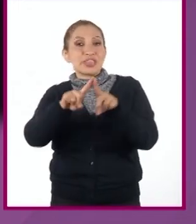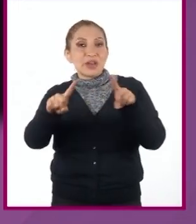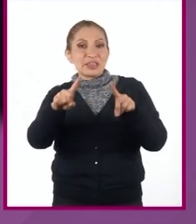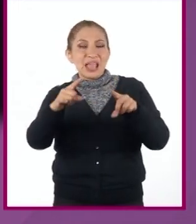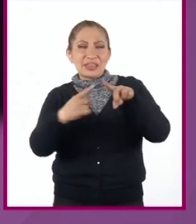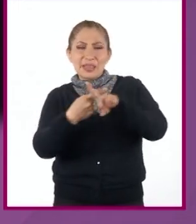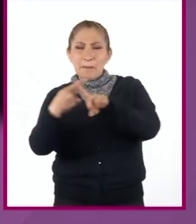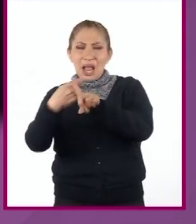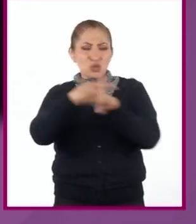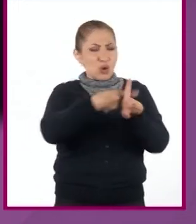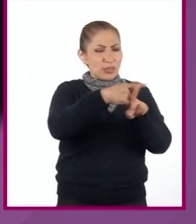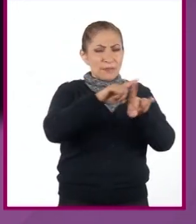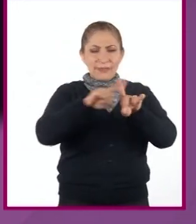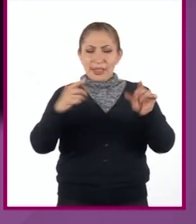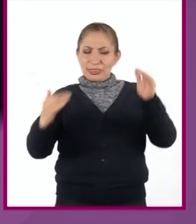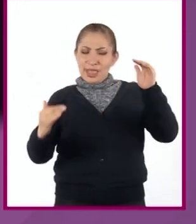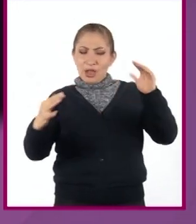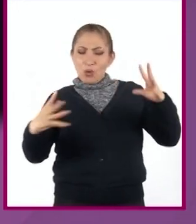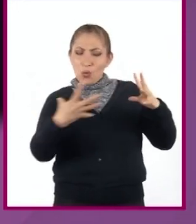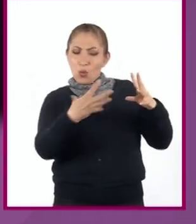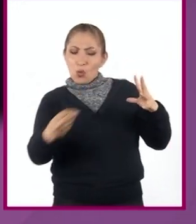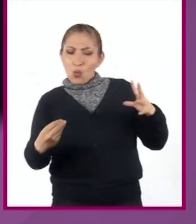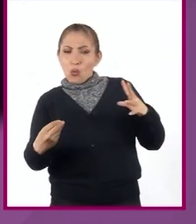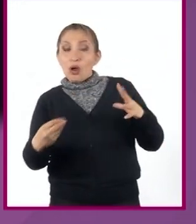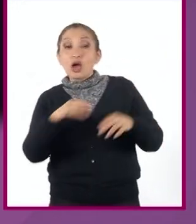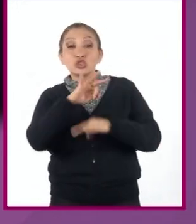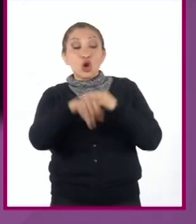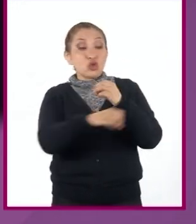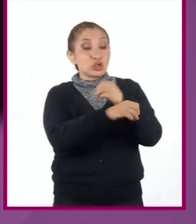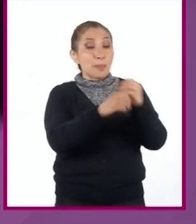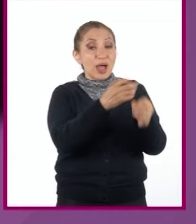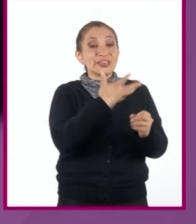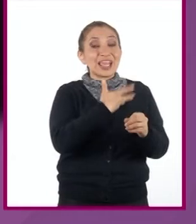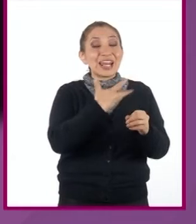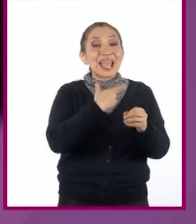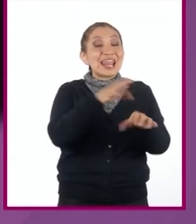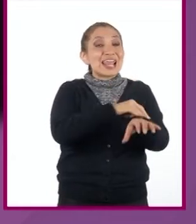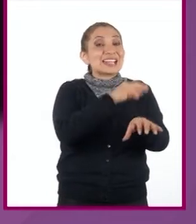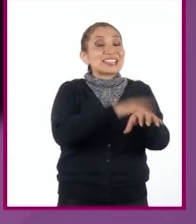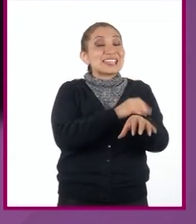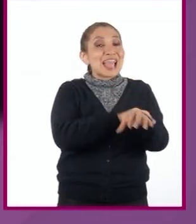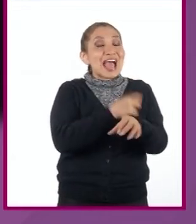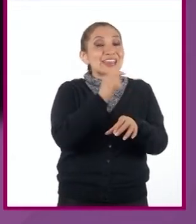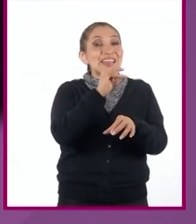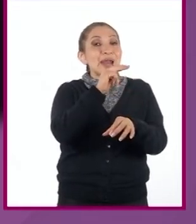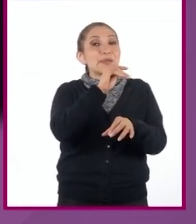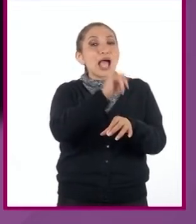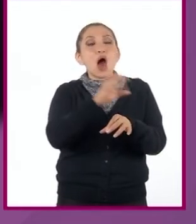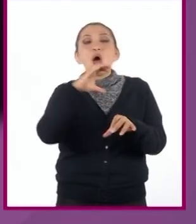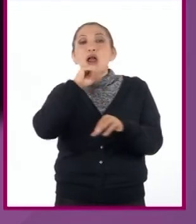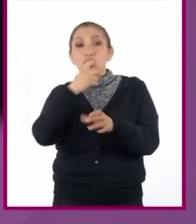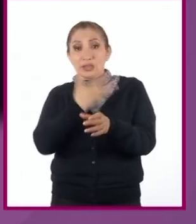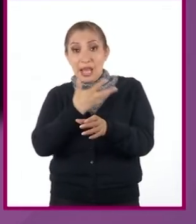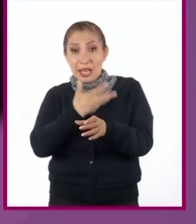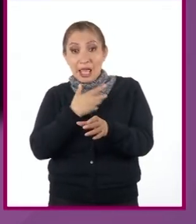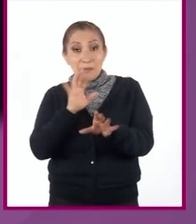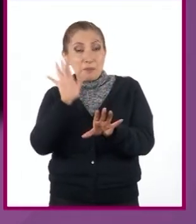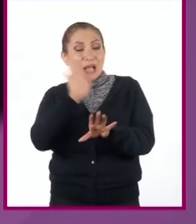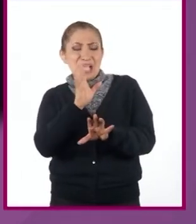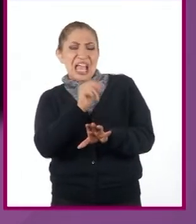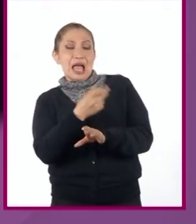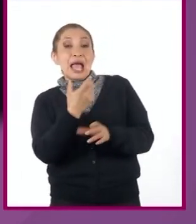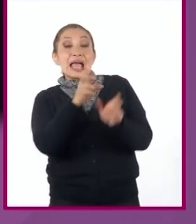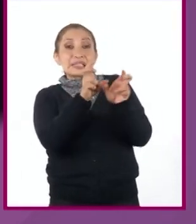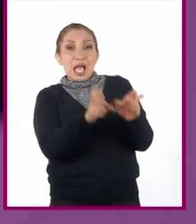de temperatura. Todos los cuerpos tienen energía térmica o calor, aunque no lo parezca. Si tocas un